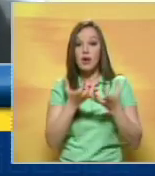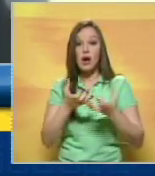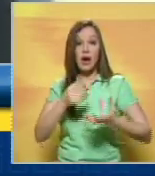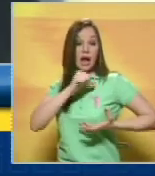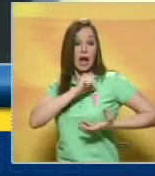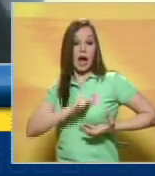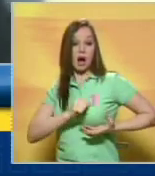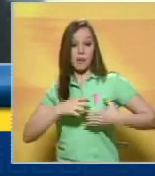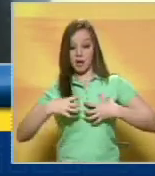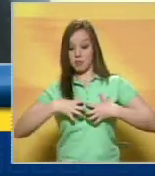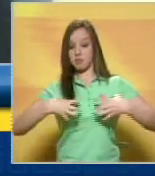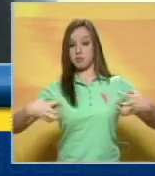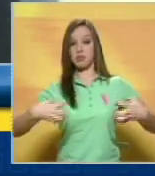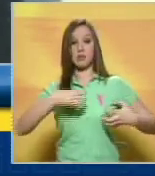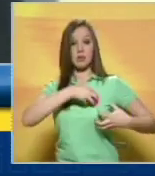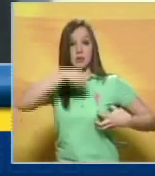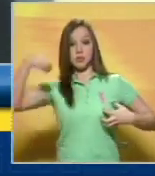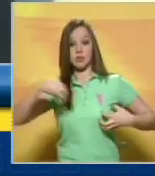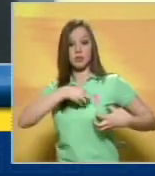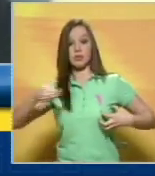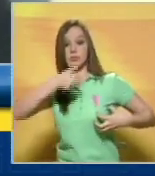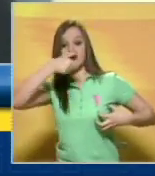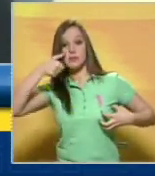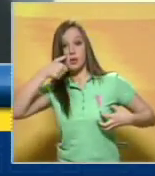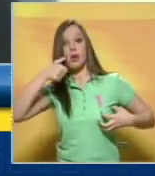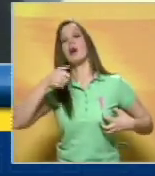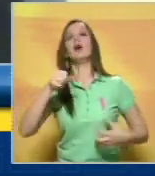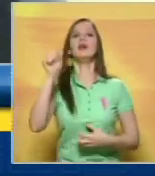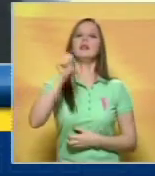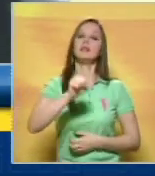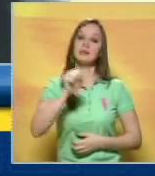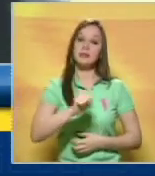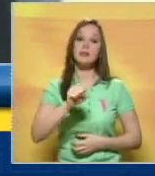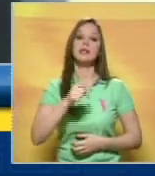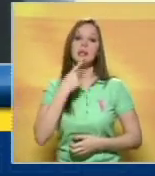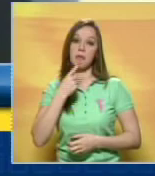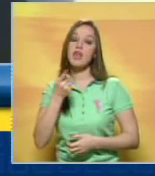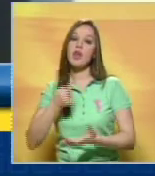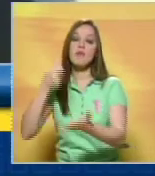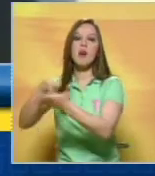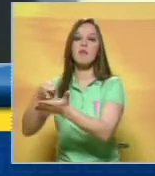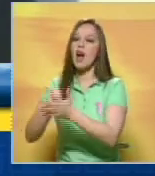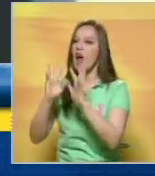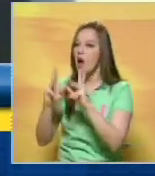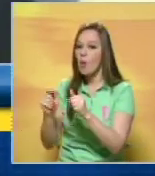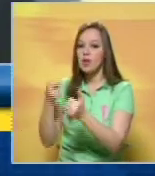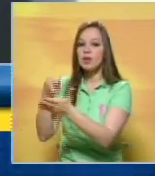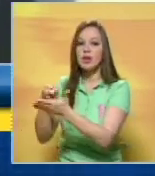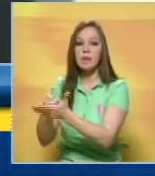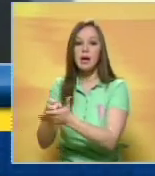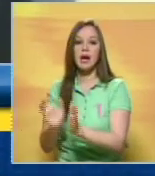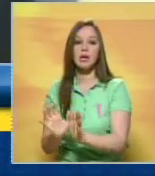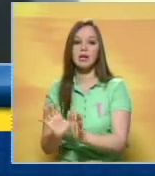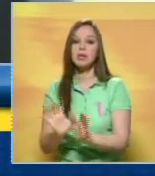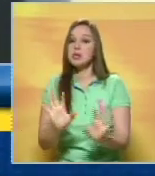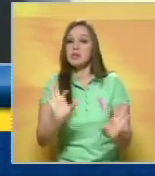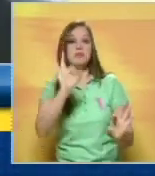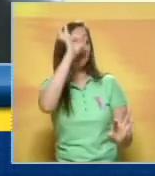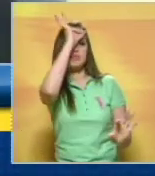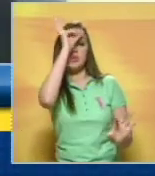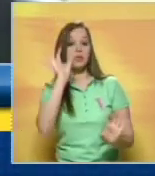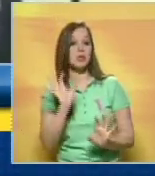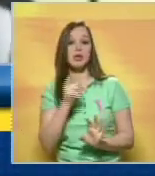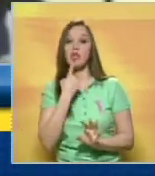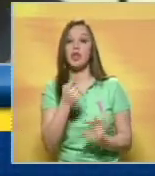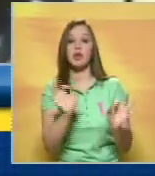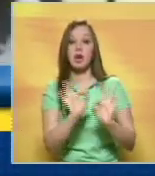y sacarte lo que llevas dentro de las prótesis, ¿no? Sí, me iban a dar la plata. ¿Cuánto te iban a pagar? No me habían